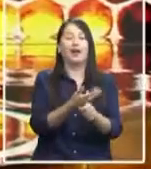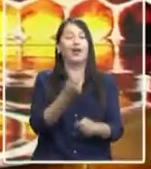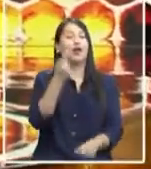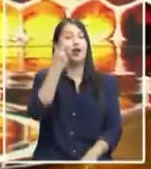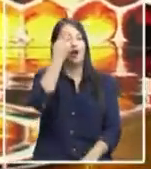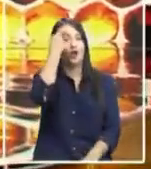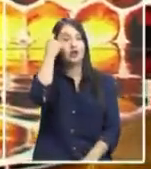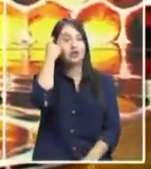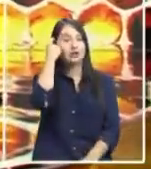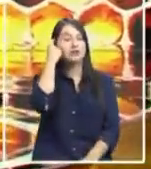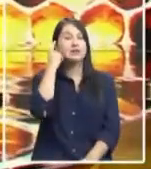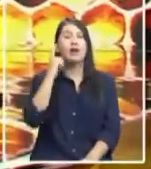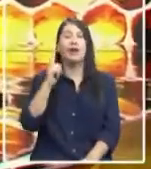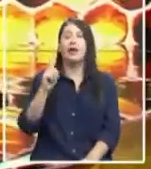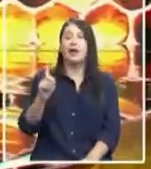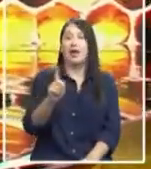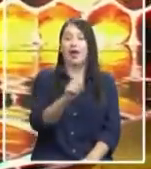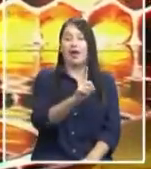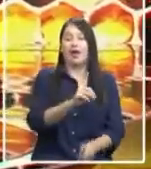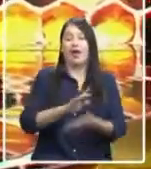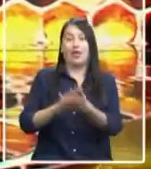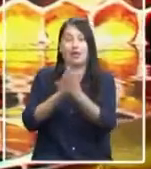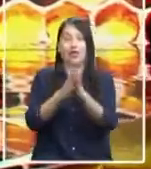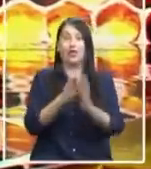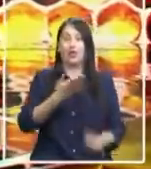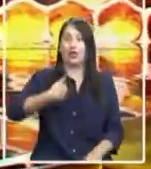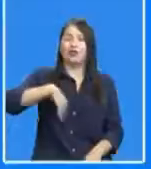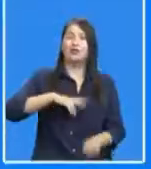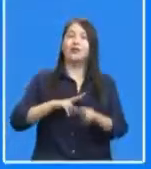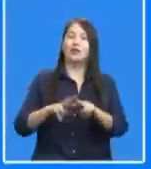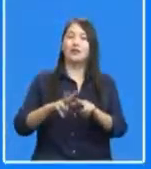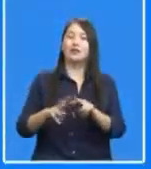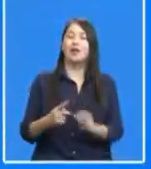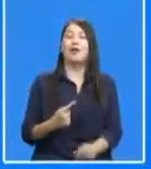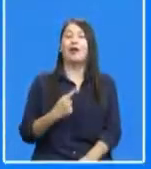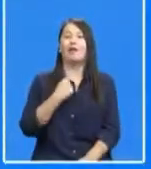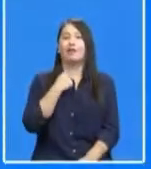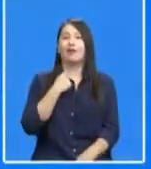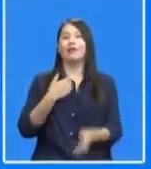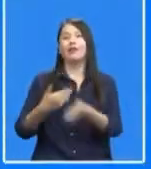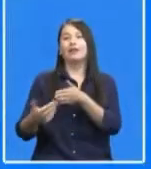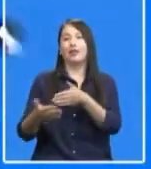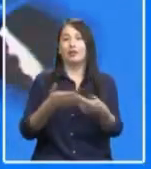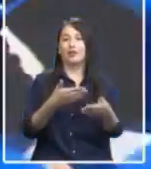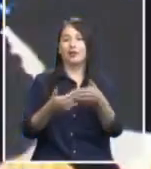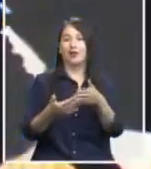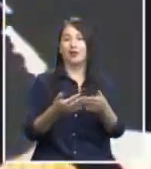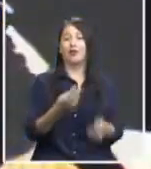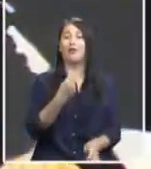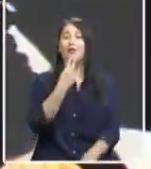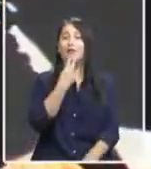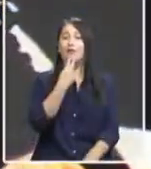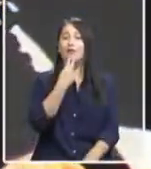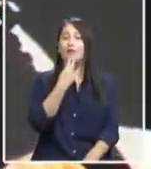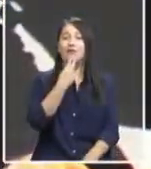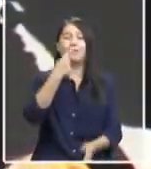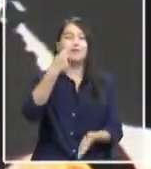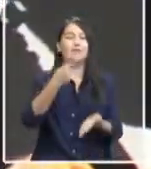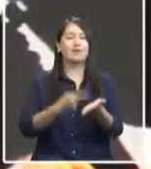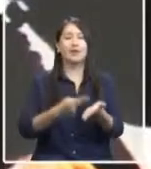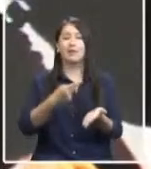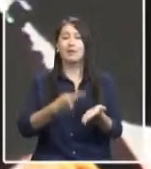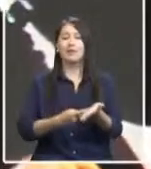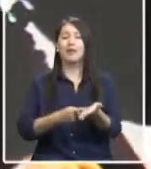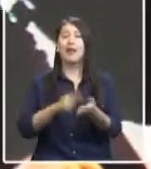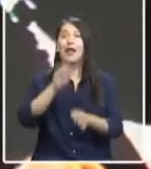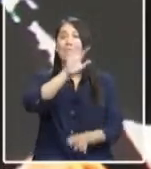cada uno de nuestras acciones generan un impacto en la naturaleza, donde habitan miles y miles de especies